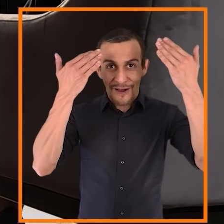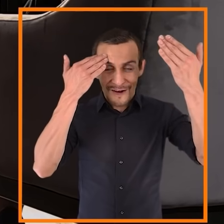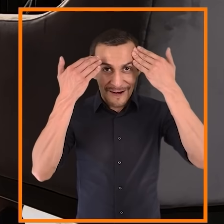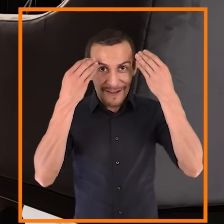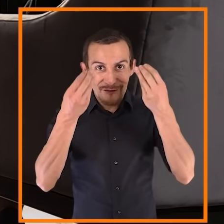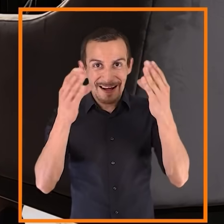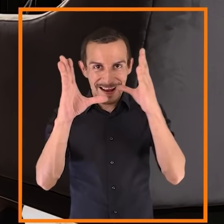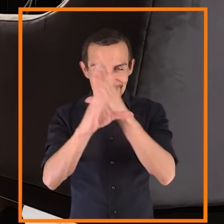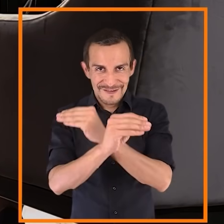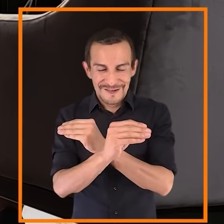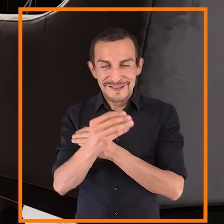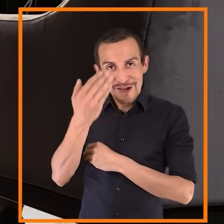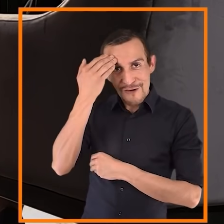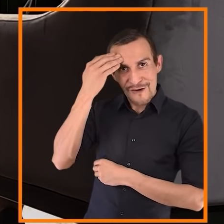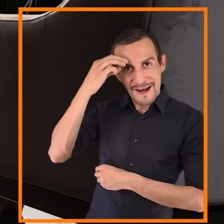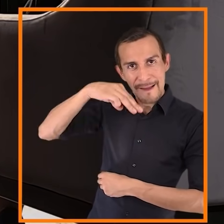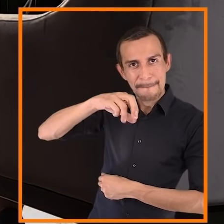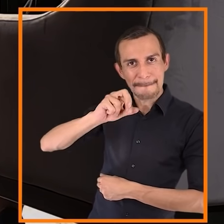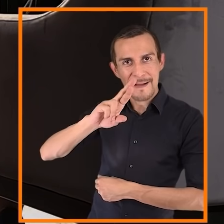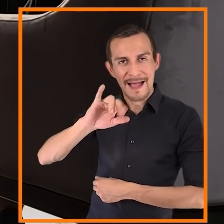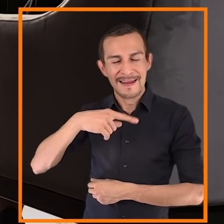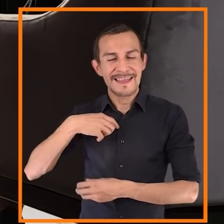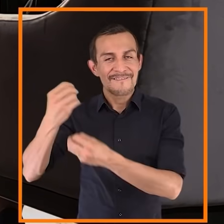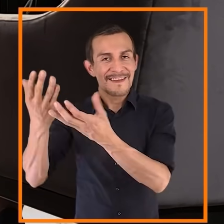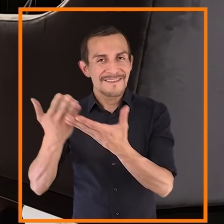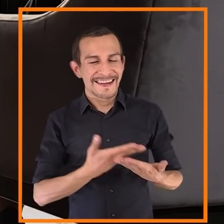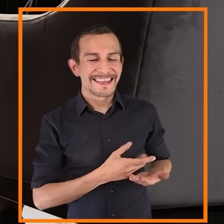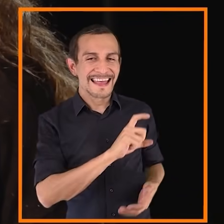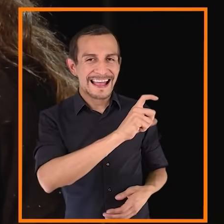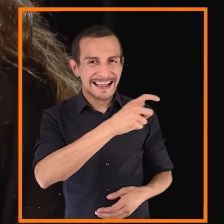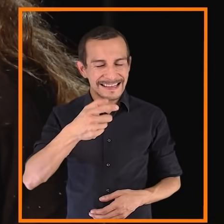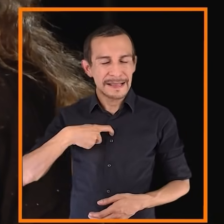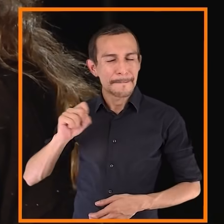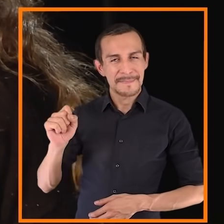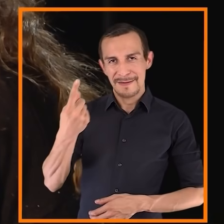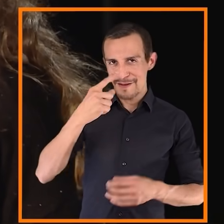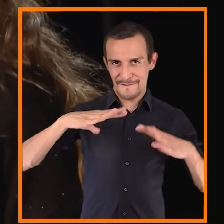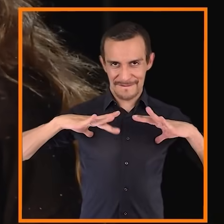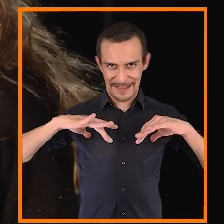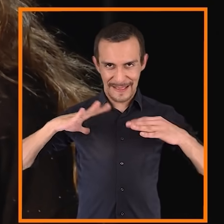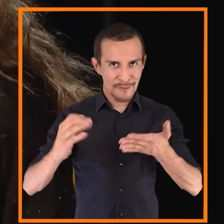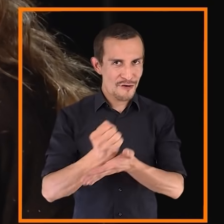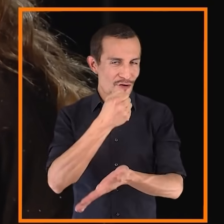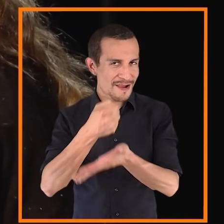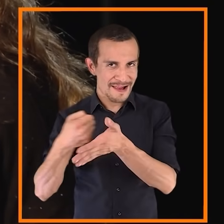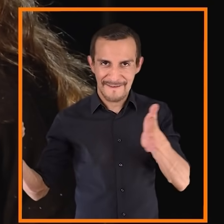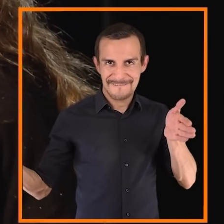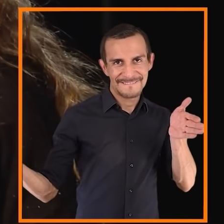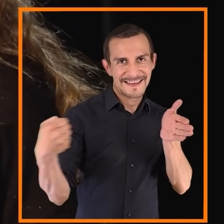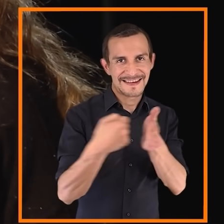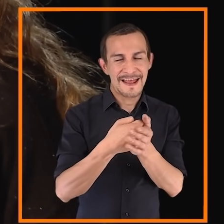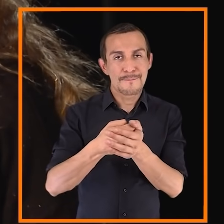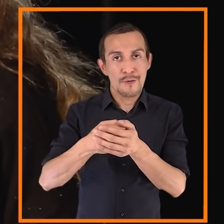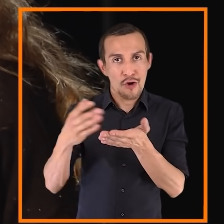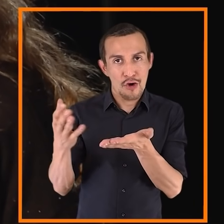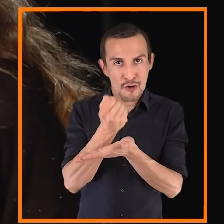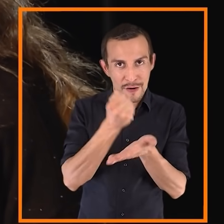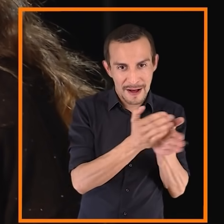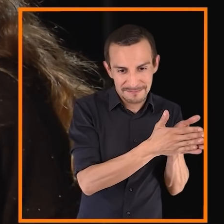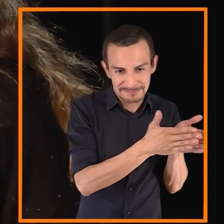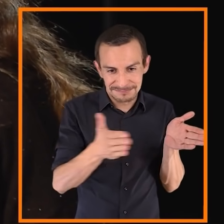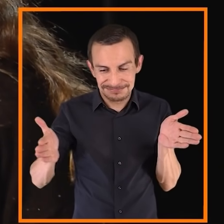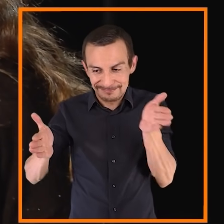Buenas noches. Hola María, hola, hola. Bienvenida. Buenas noches, gracias. Primero que todo, felicitarte por estar acá, por llegar a